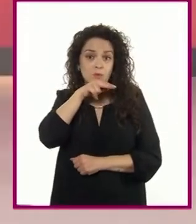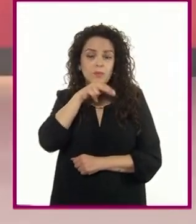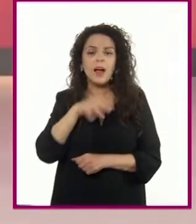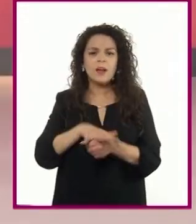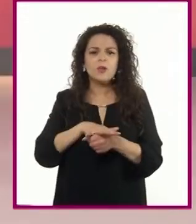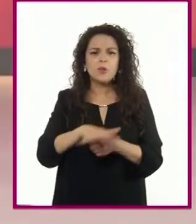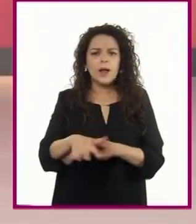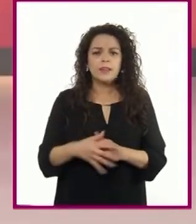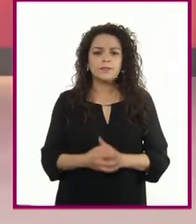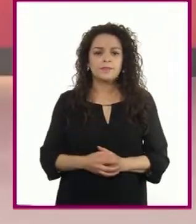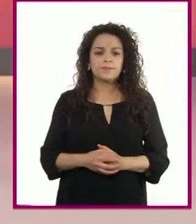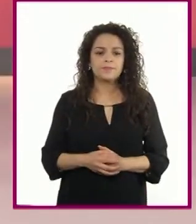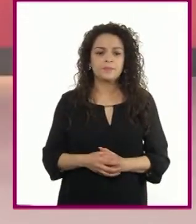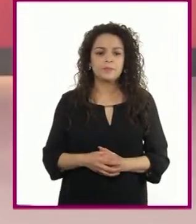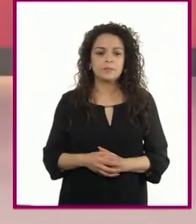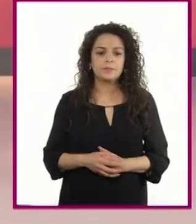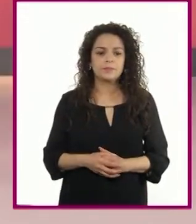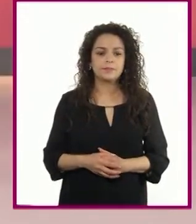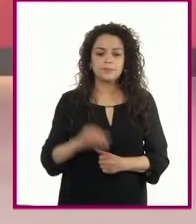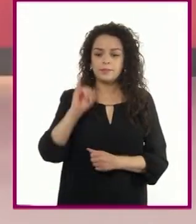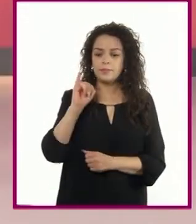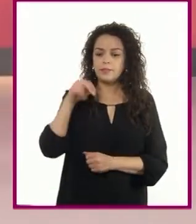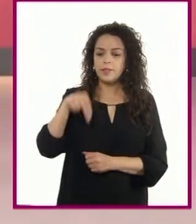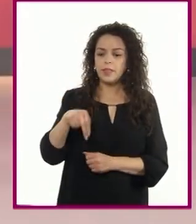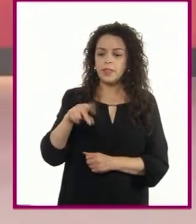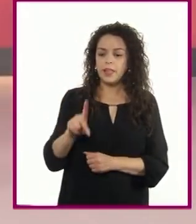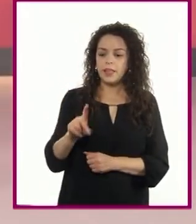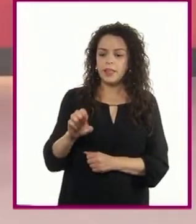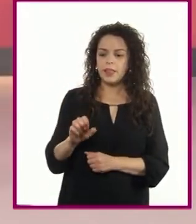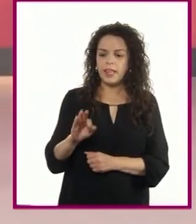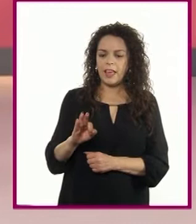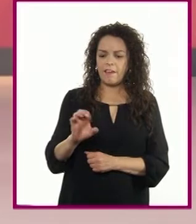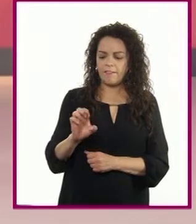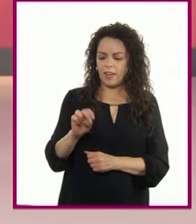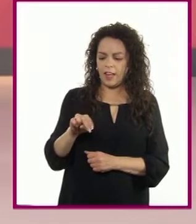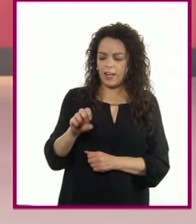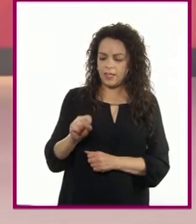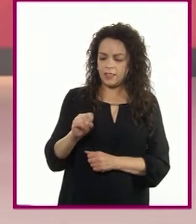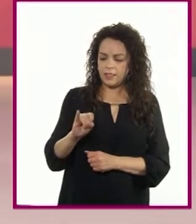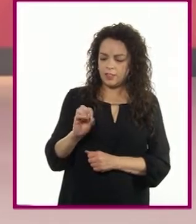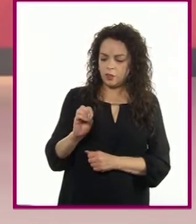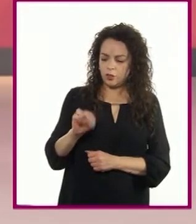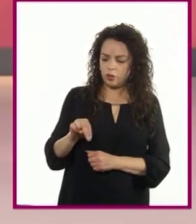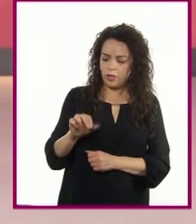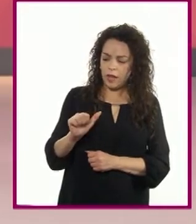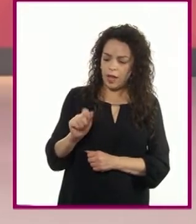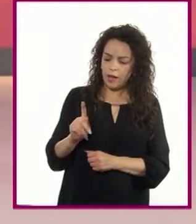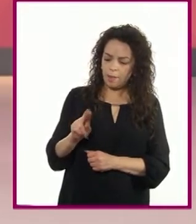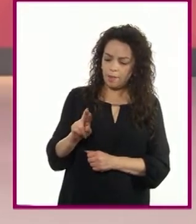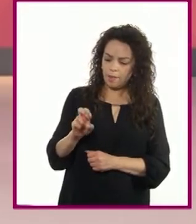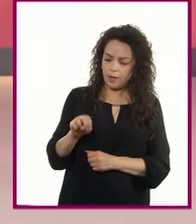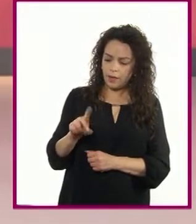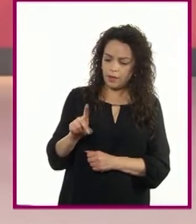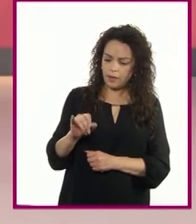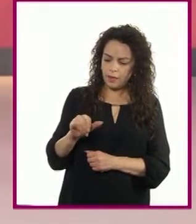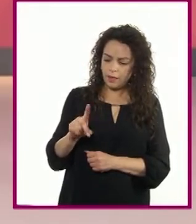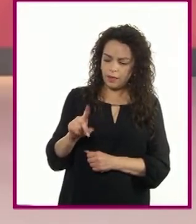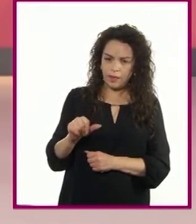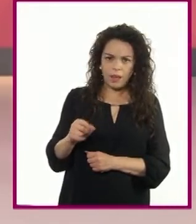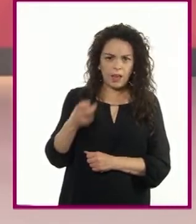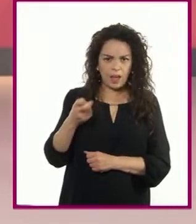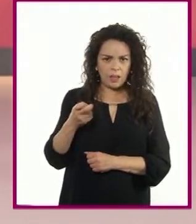llama la indefensión aprendida. ¿Y ese es un factor orgánico o genético? Ninguno de los